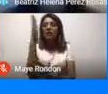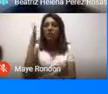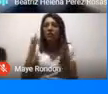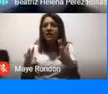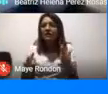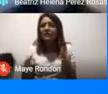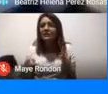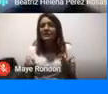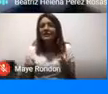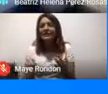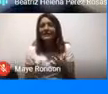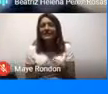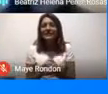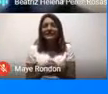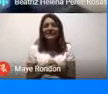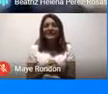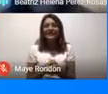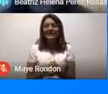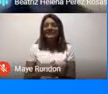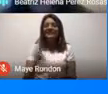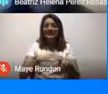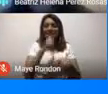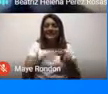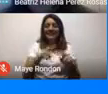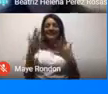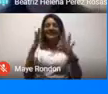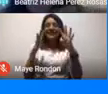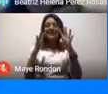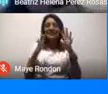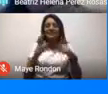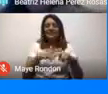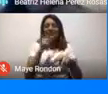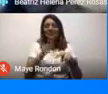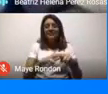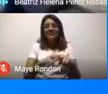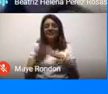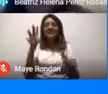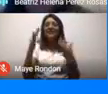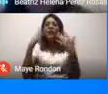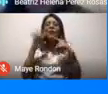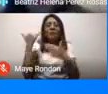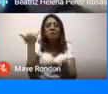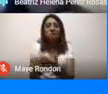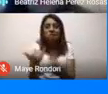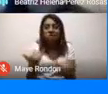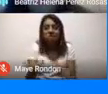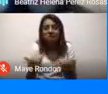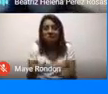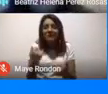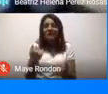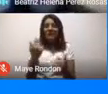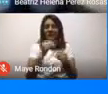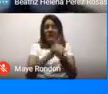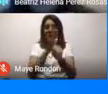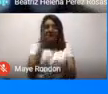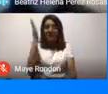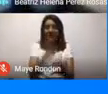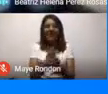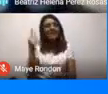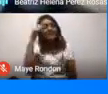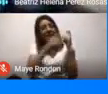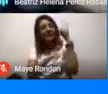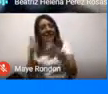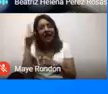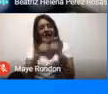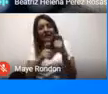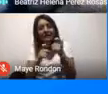lo que tenemos, del entorno. Si hay algo que nos ha dejado estos momentos de cuarentena es ese pensar en que yo